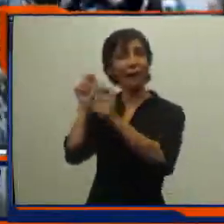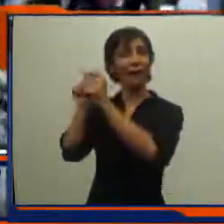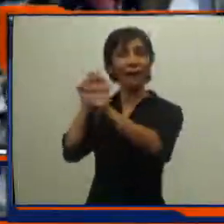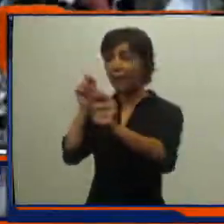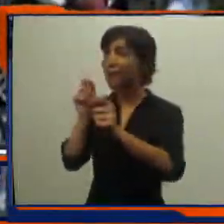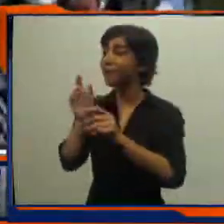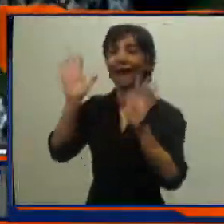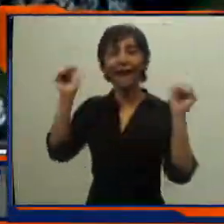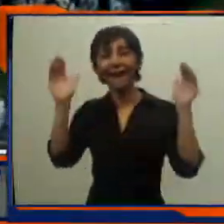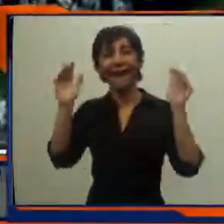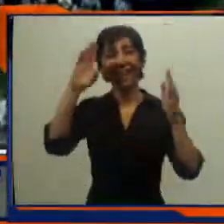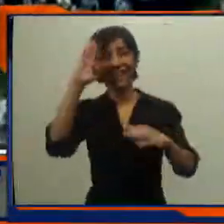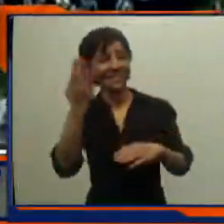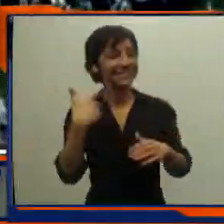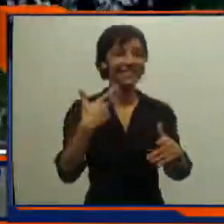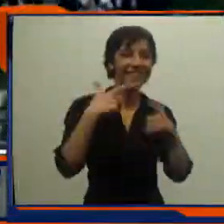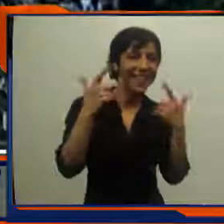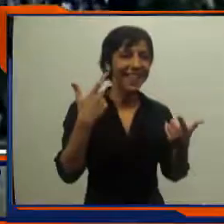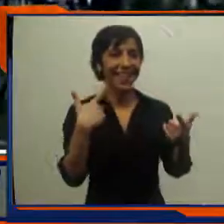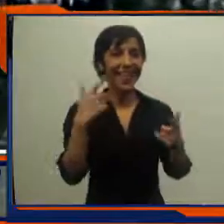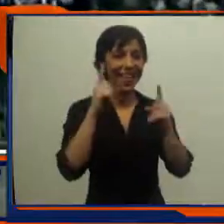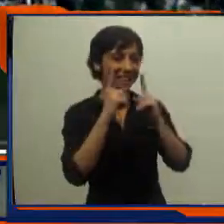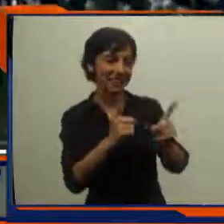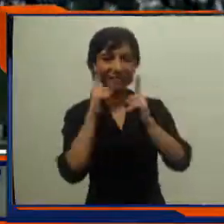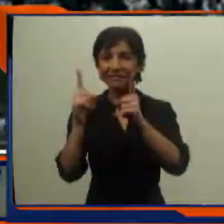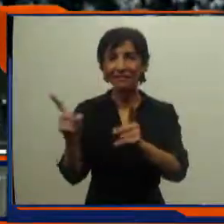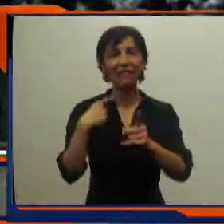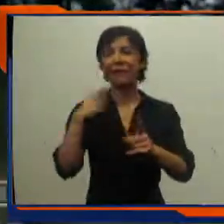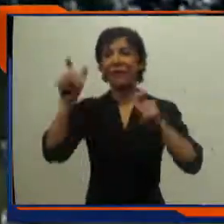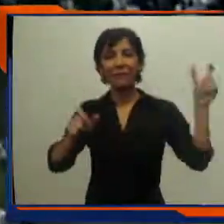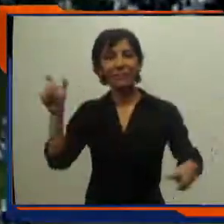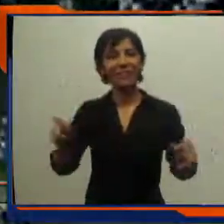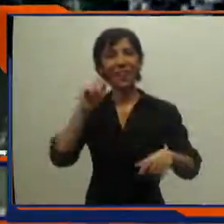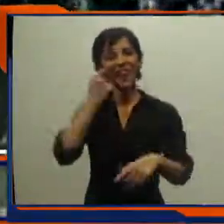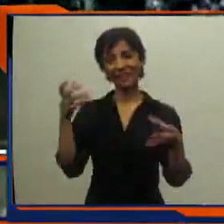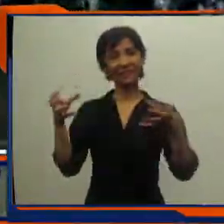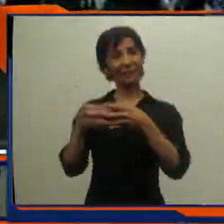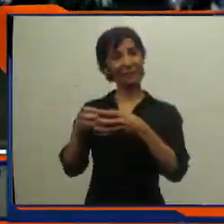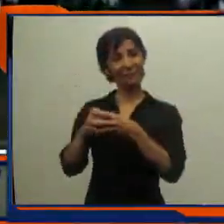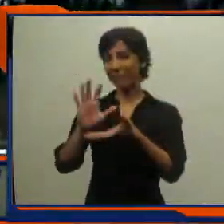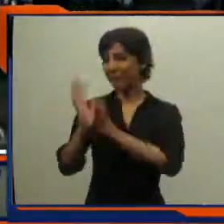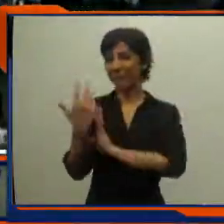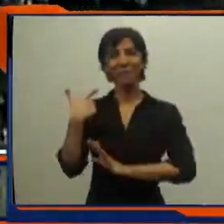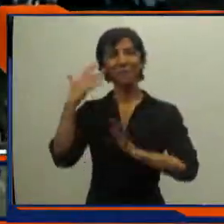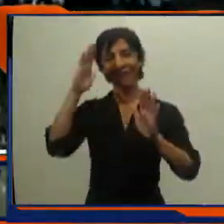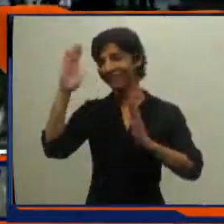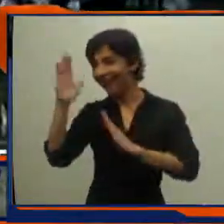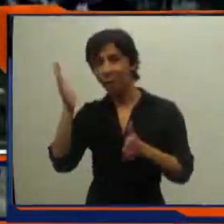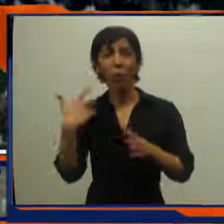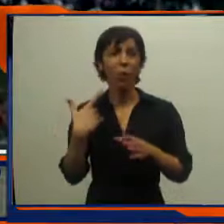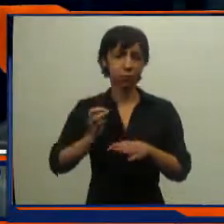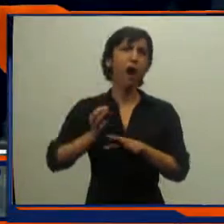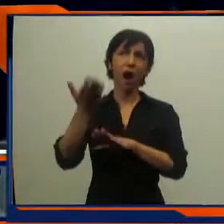han hecho. Me parece que ha dado un giro de 180 grados este grupo en todos los aspectos, especialmente en